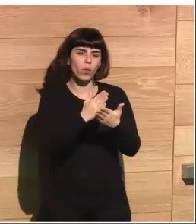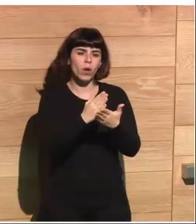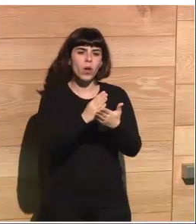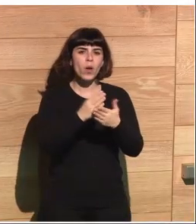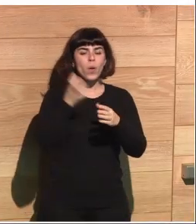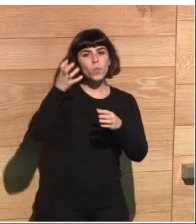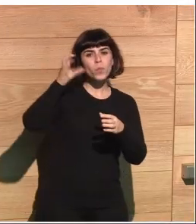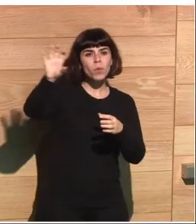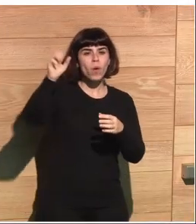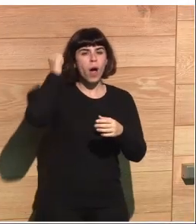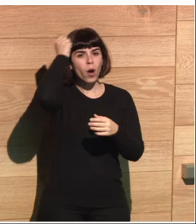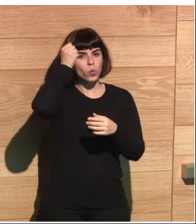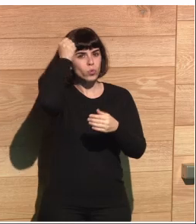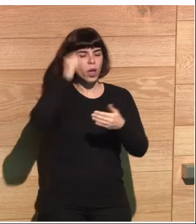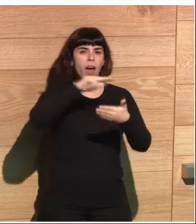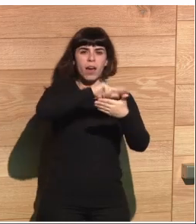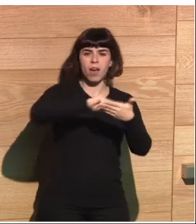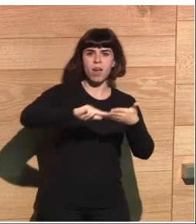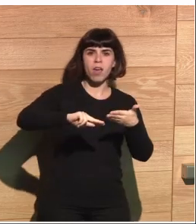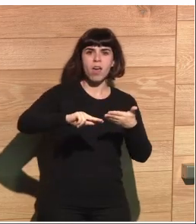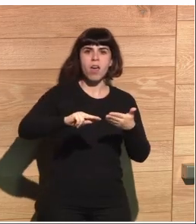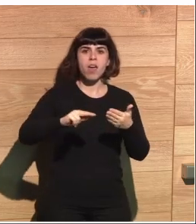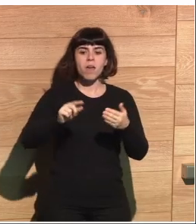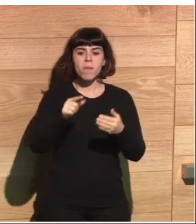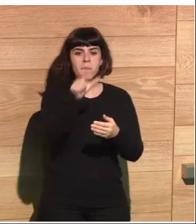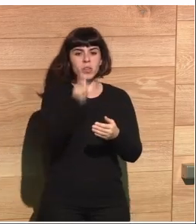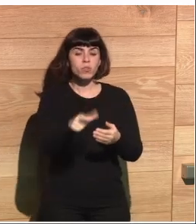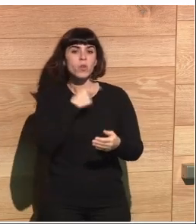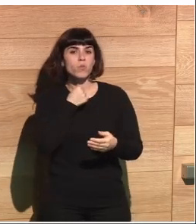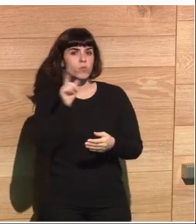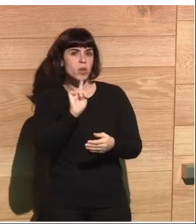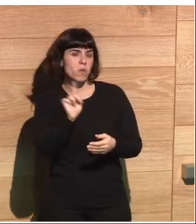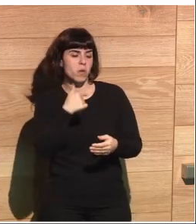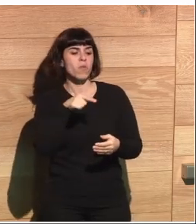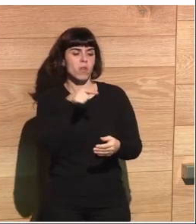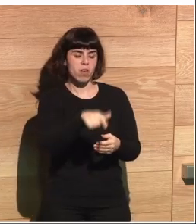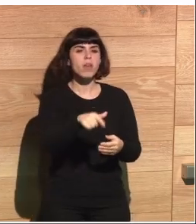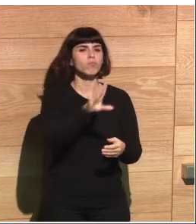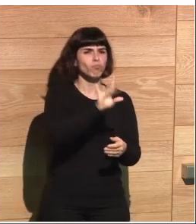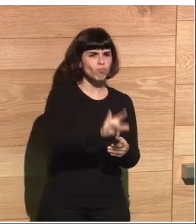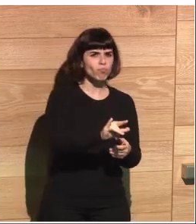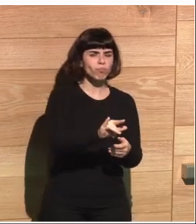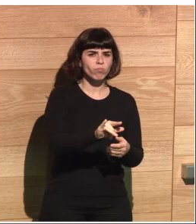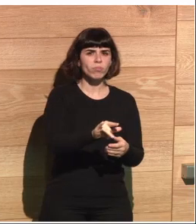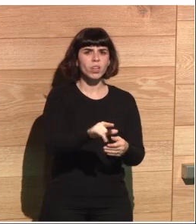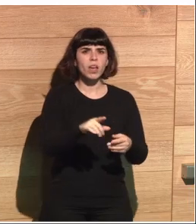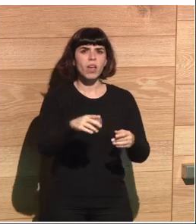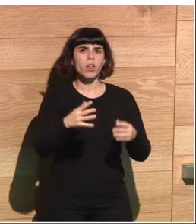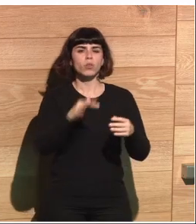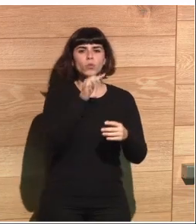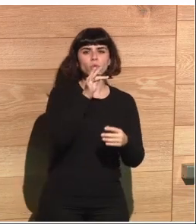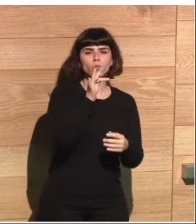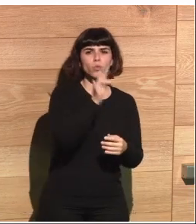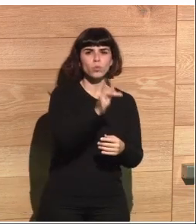en La Coruña, le gustaban demasiado las matemáticas, pero esa María nunca le importó. A ella le fascinaban las sumas, las restas,